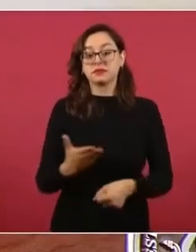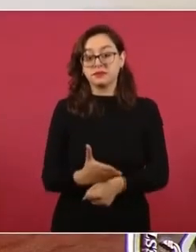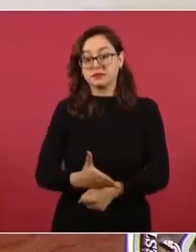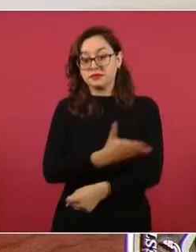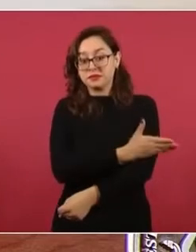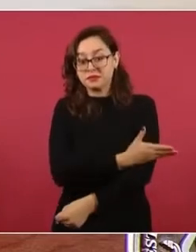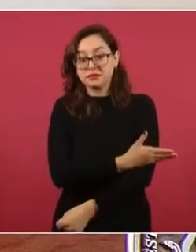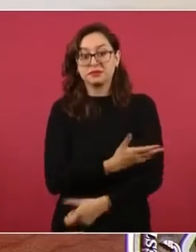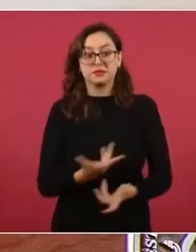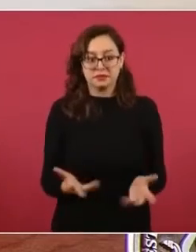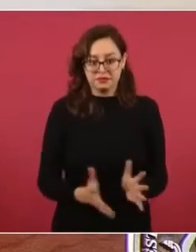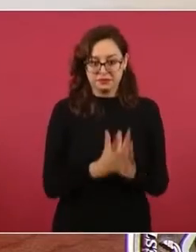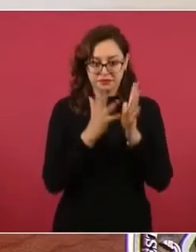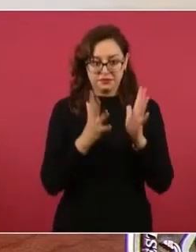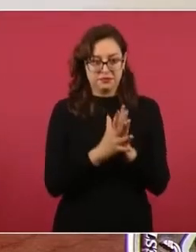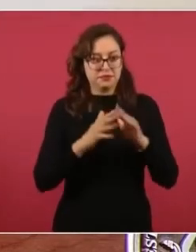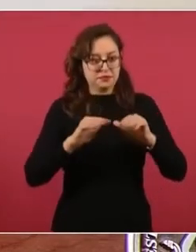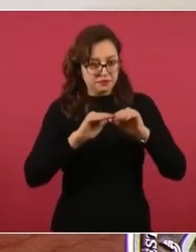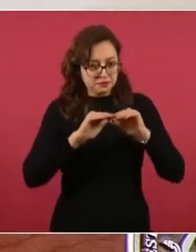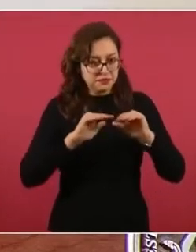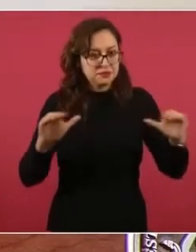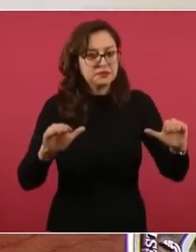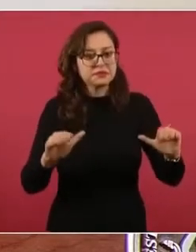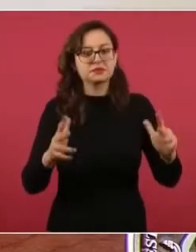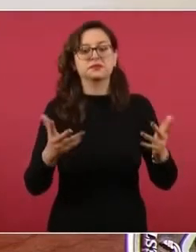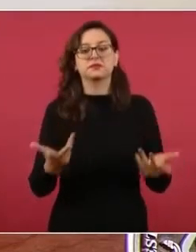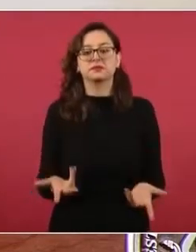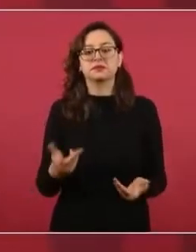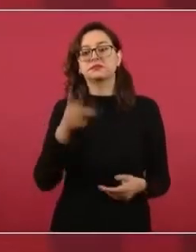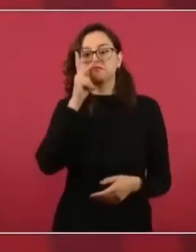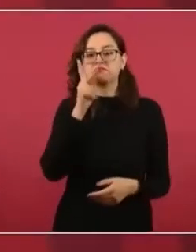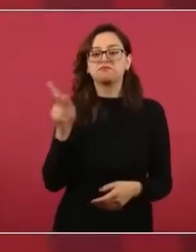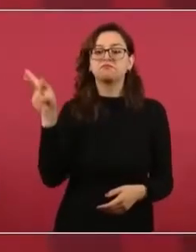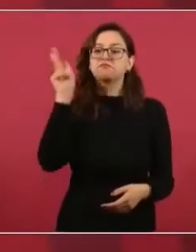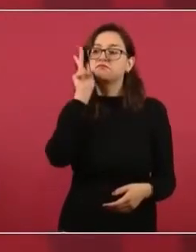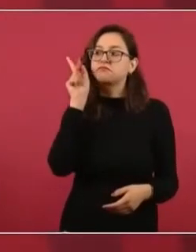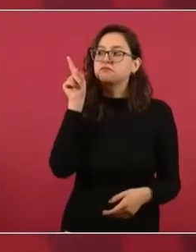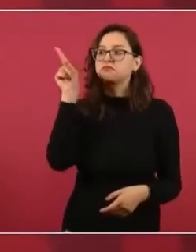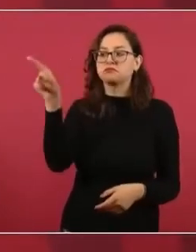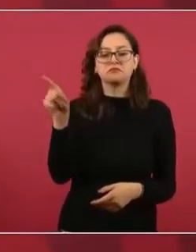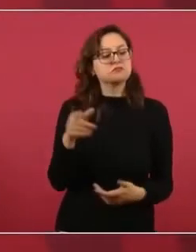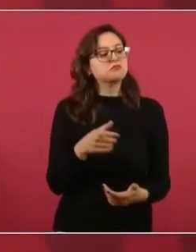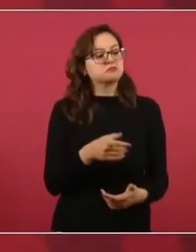el Papa de ese entonces reconoce a Huerta.